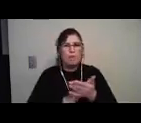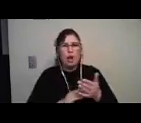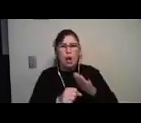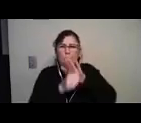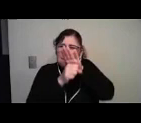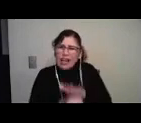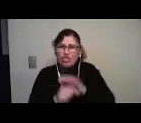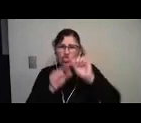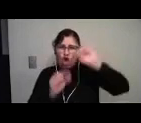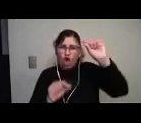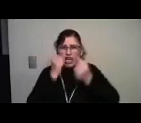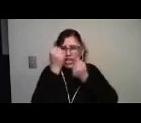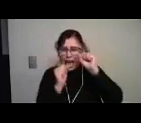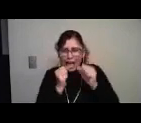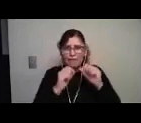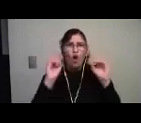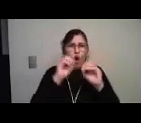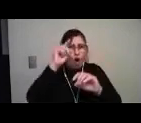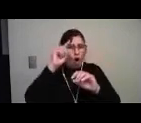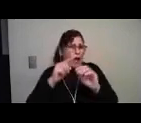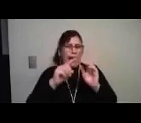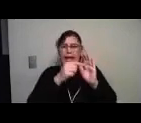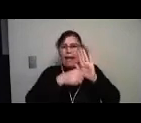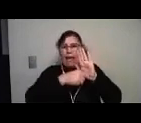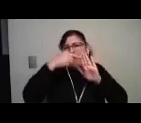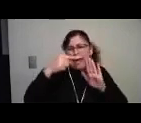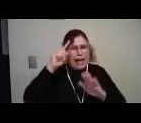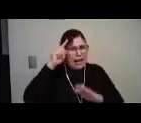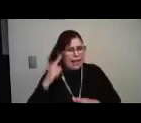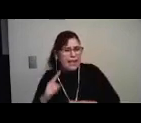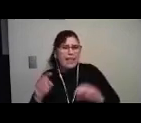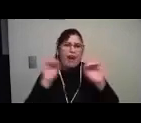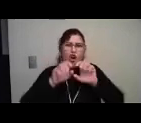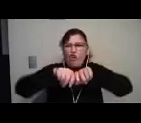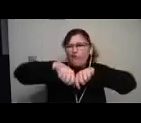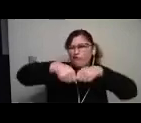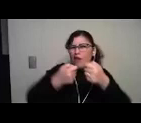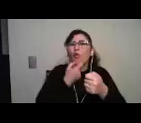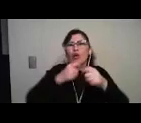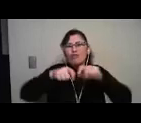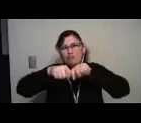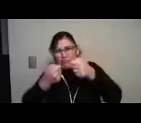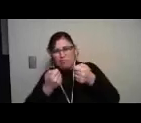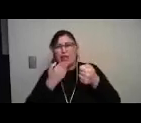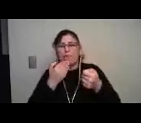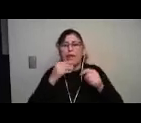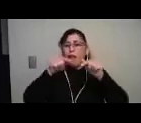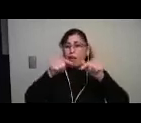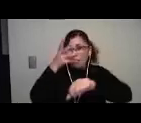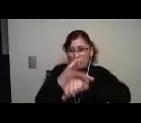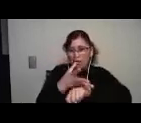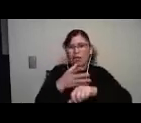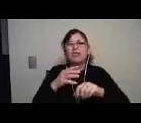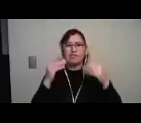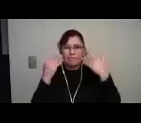por heridas, ¿cierto? Por golpe directo sobre alguna región, por fractura, se puede producir también una lesión nerviosa